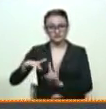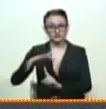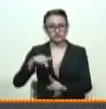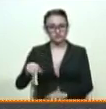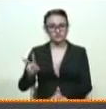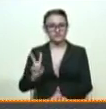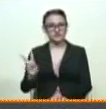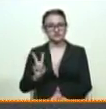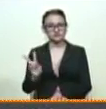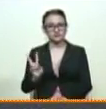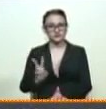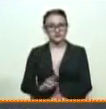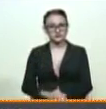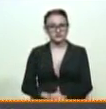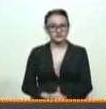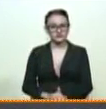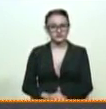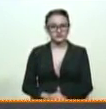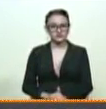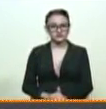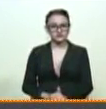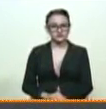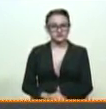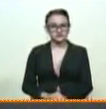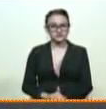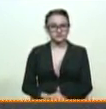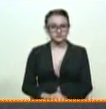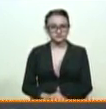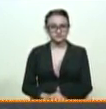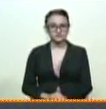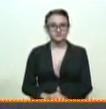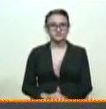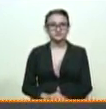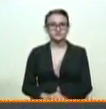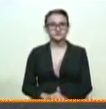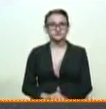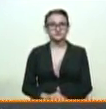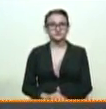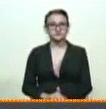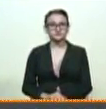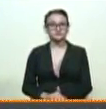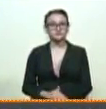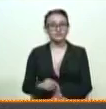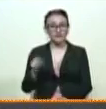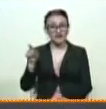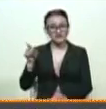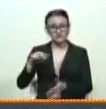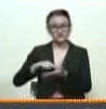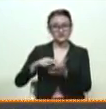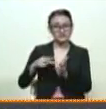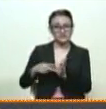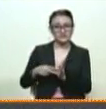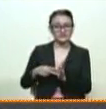de Venezuela. Sin duda alguna, esta infeliz afirmación